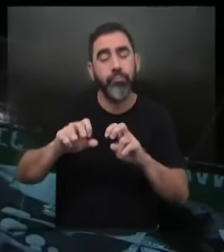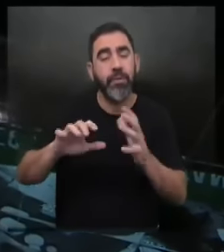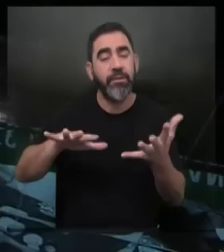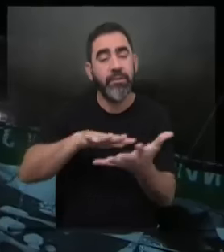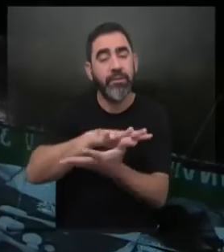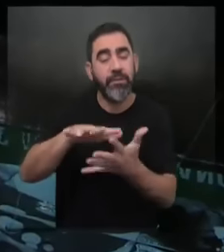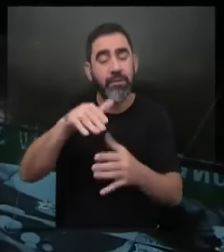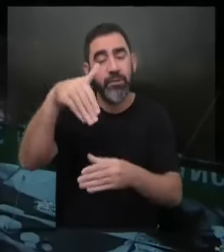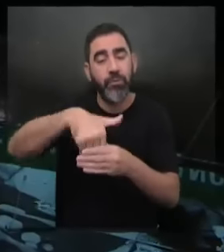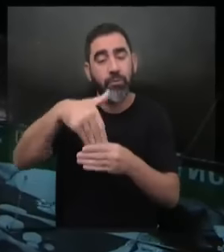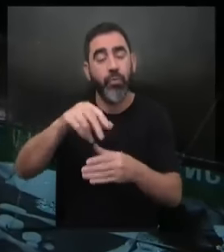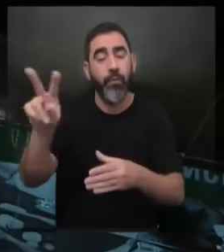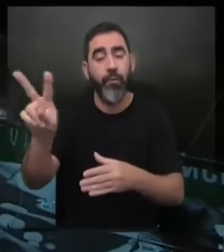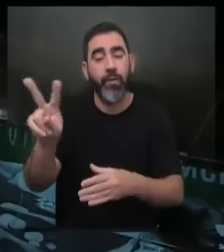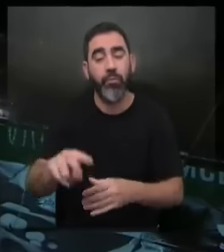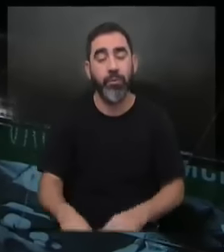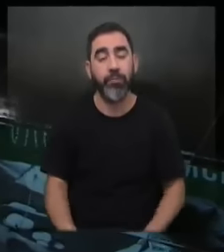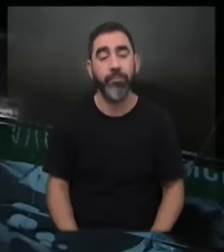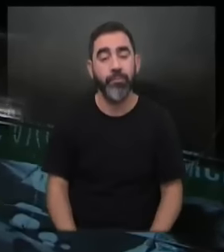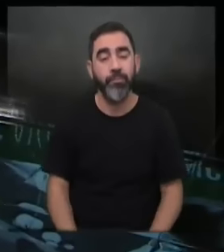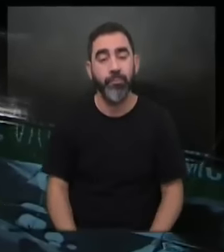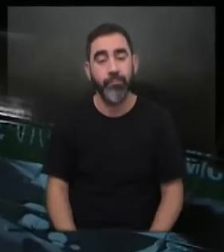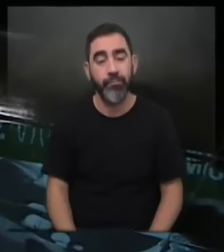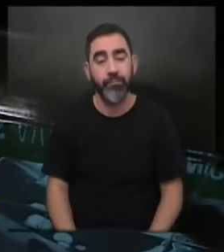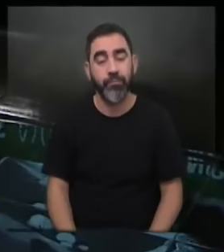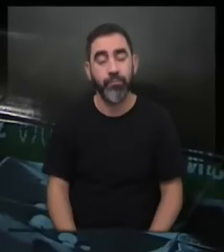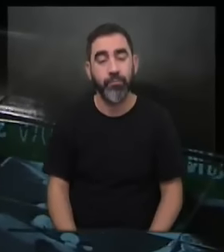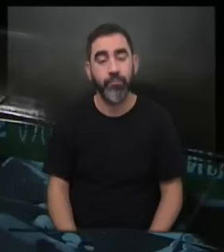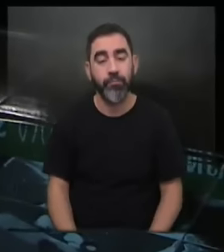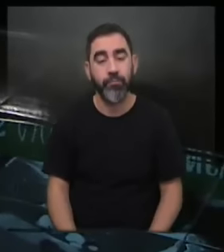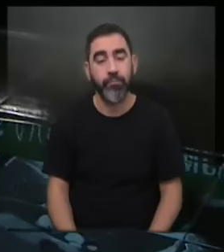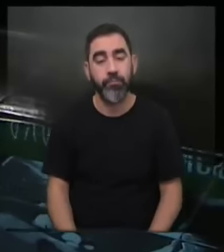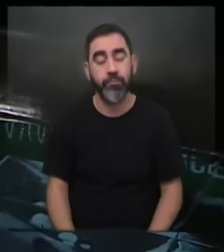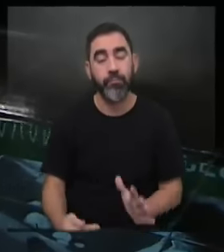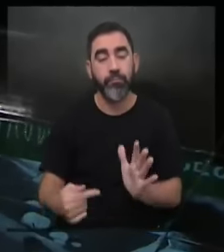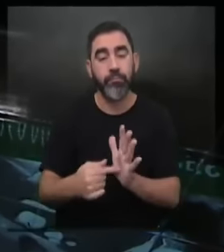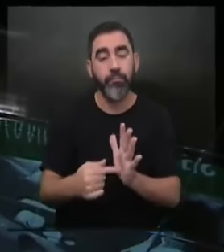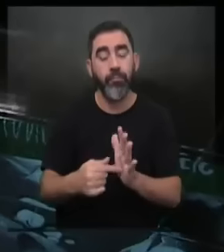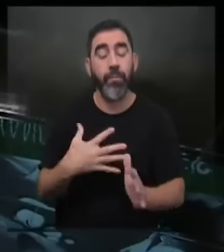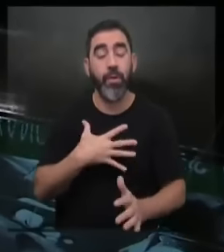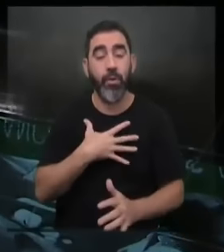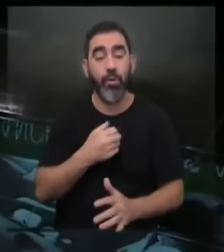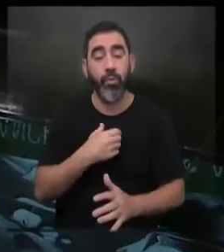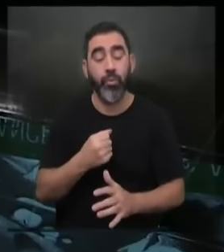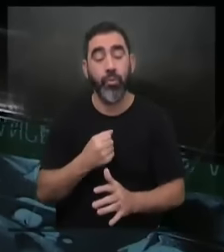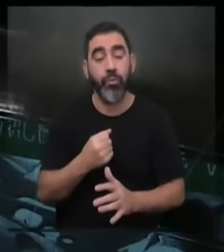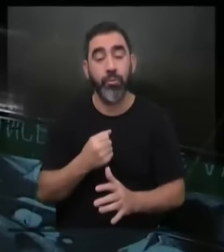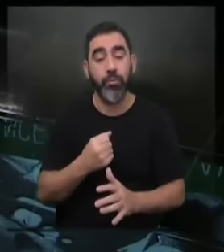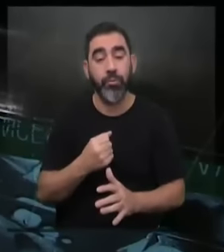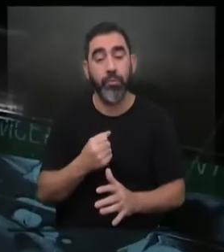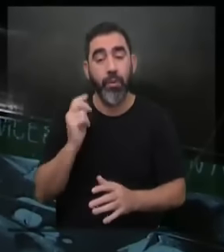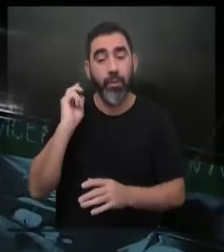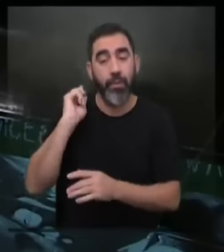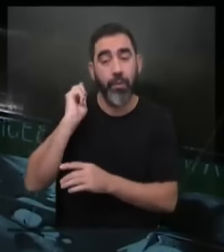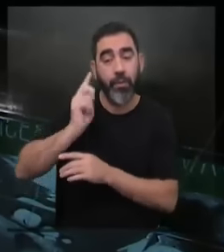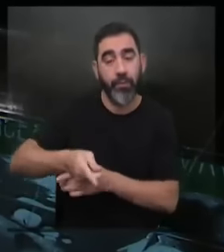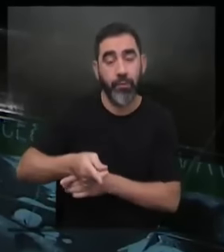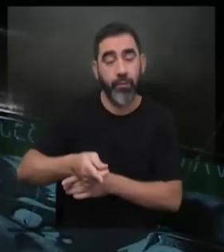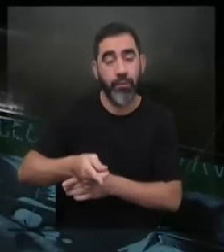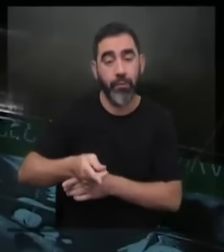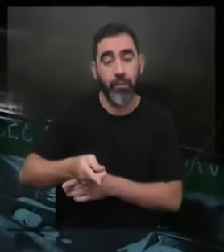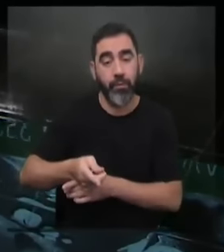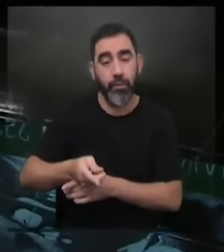sobre las elecciones de Venezuela y lo que dejó el directorio del partido nacional por su parte tomó resolución